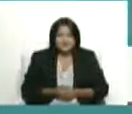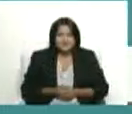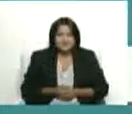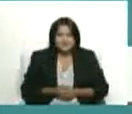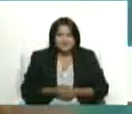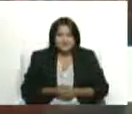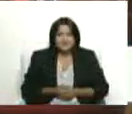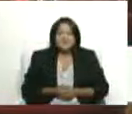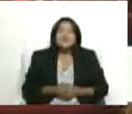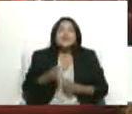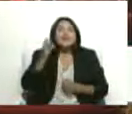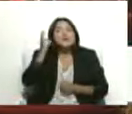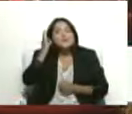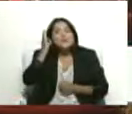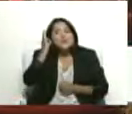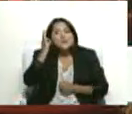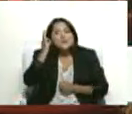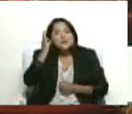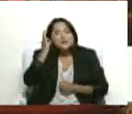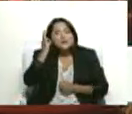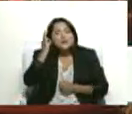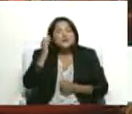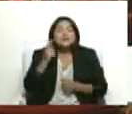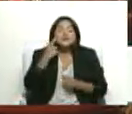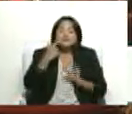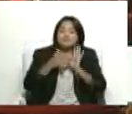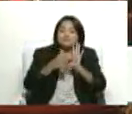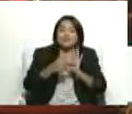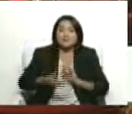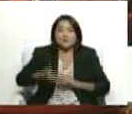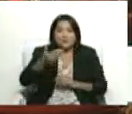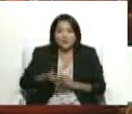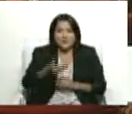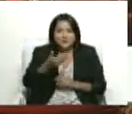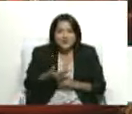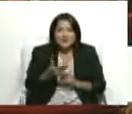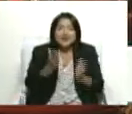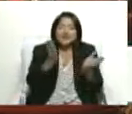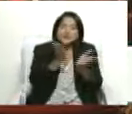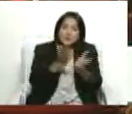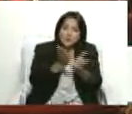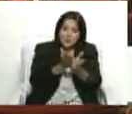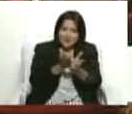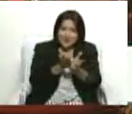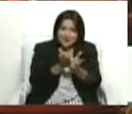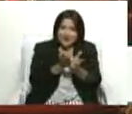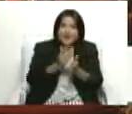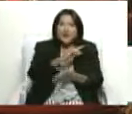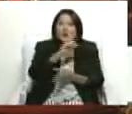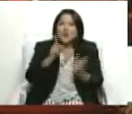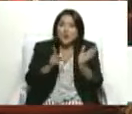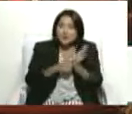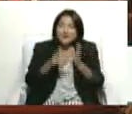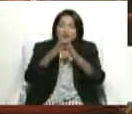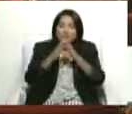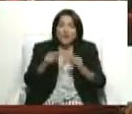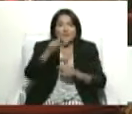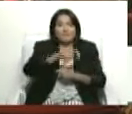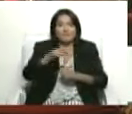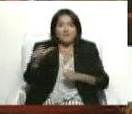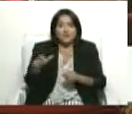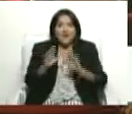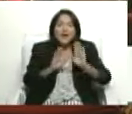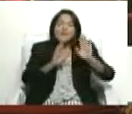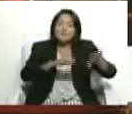Los maestros y las maestras tienen que jugar un papel determinante en el aula de clase, en la escuela, que todas las generaciones conozcan y defiendan